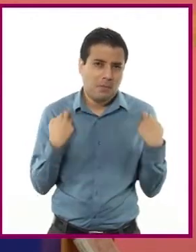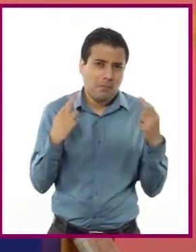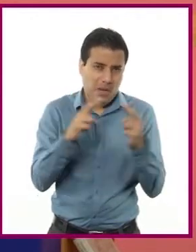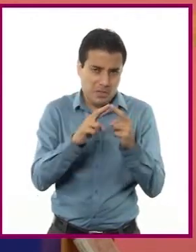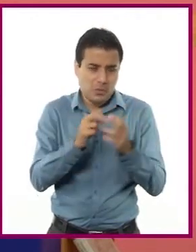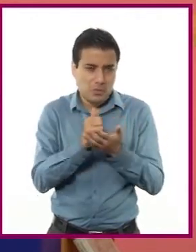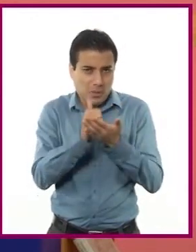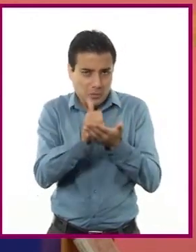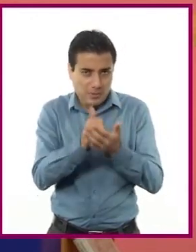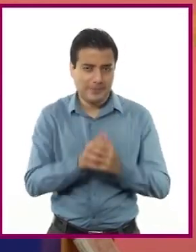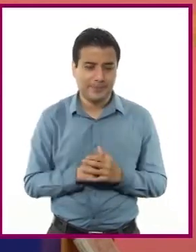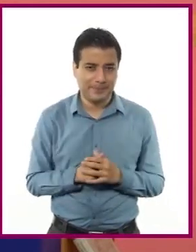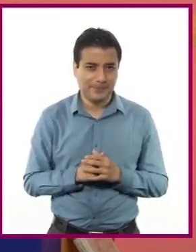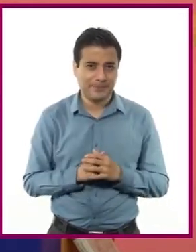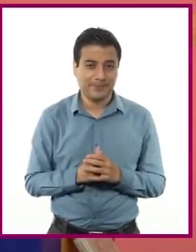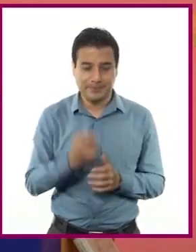profesor.